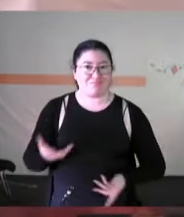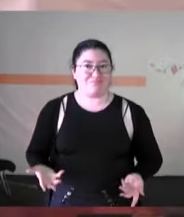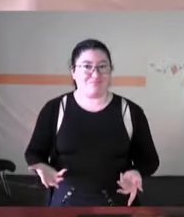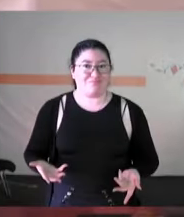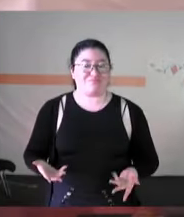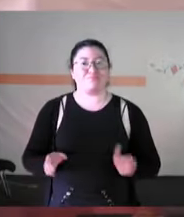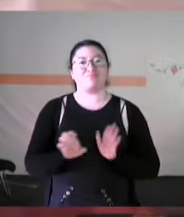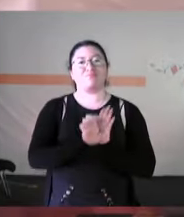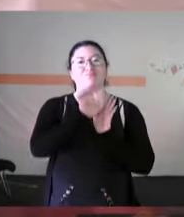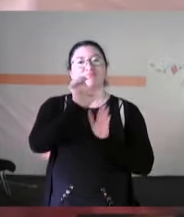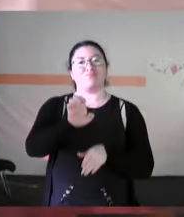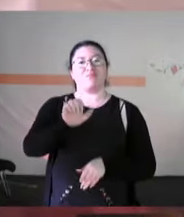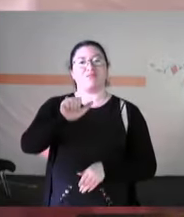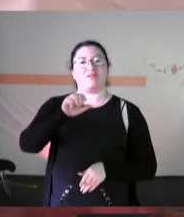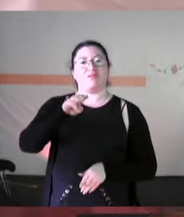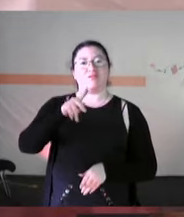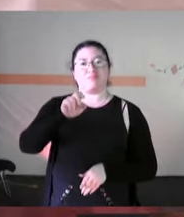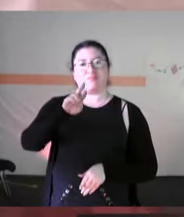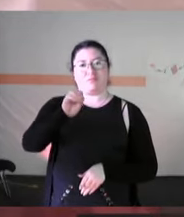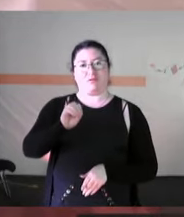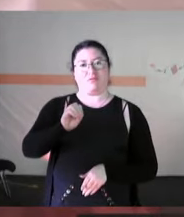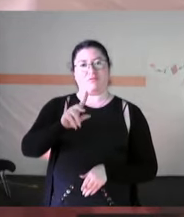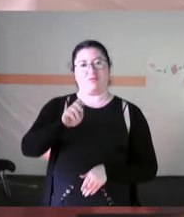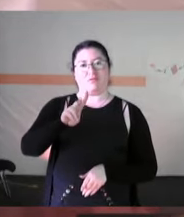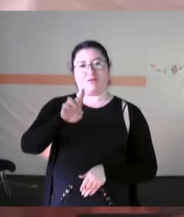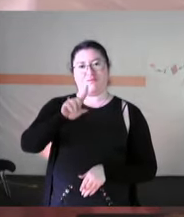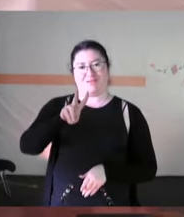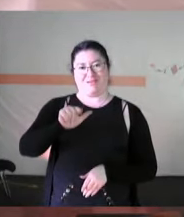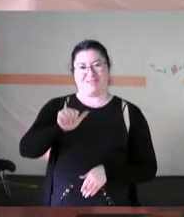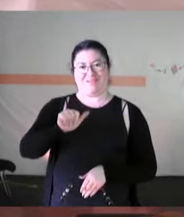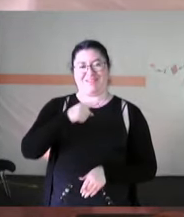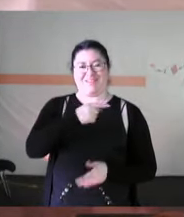ejemplo, Amparo Dávila, que es mi madre literaria.